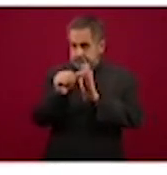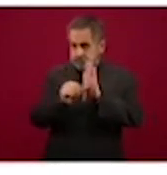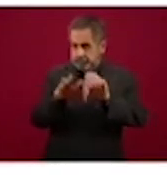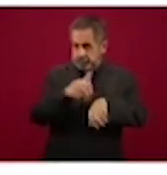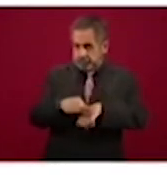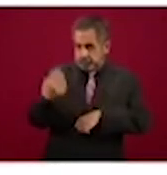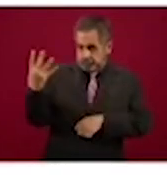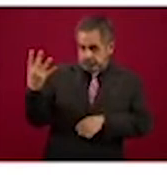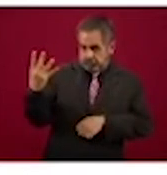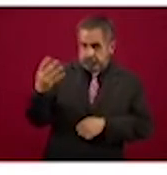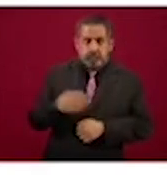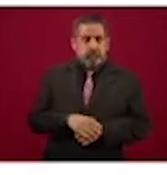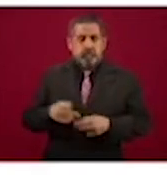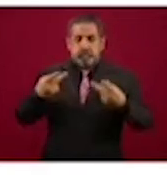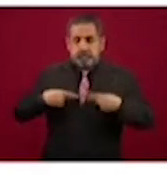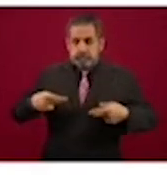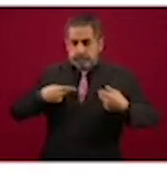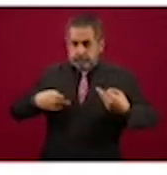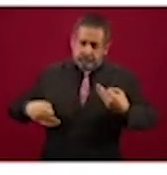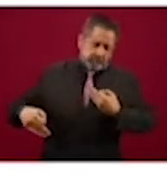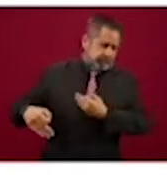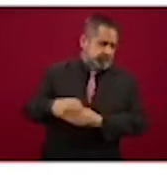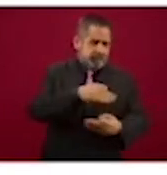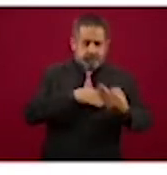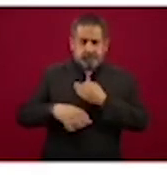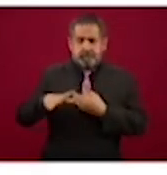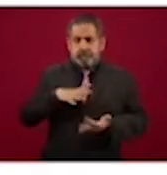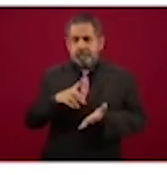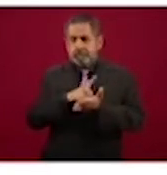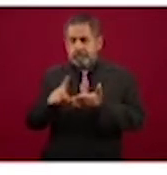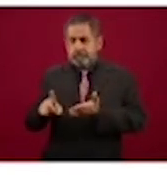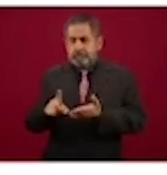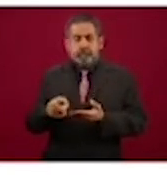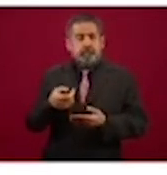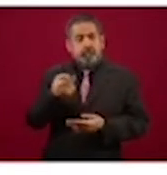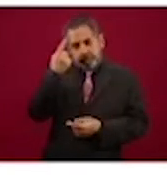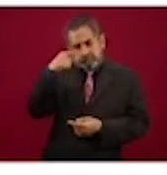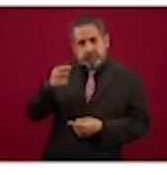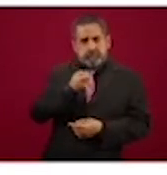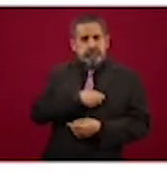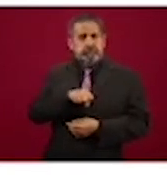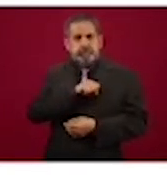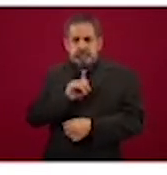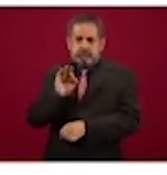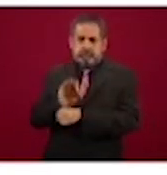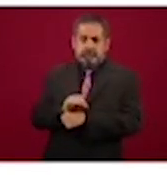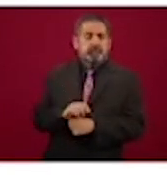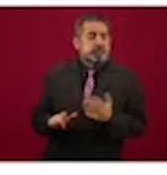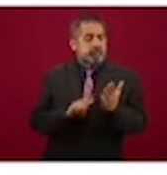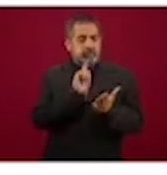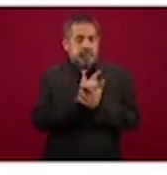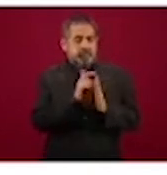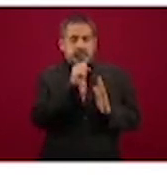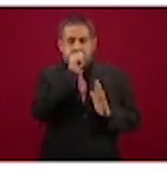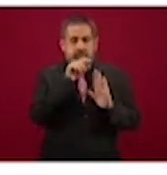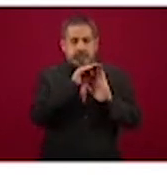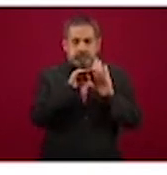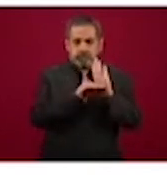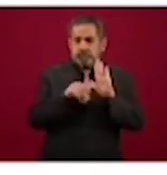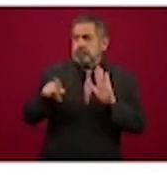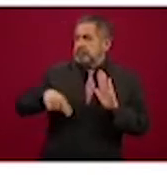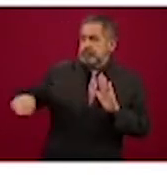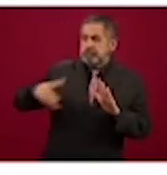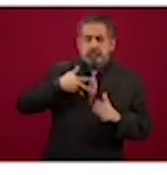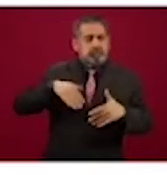constitucional, toda persona tiene derecho a la protección de la salud. La ley definirá las bases y modalidades para el acceso a los servicios de